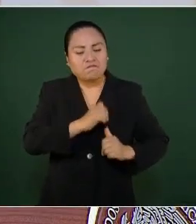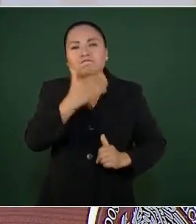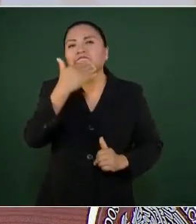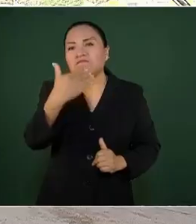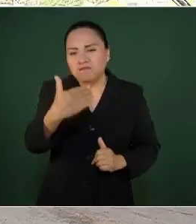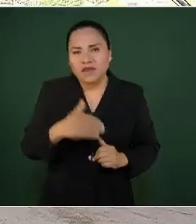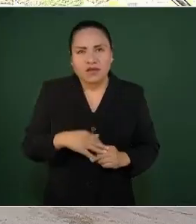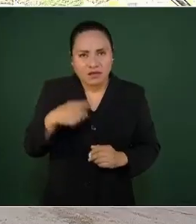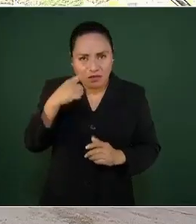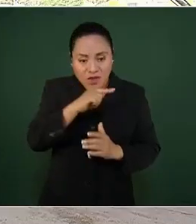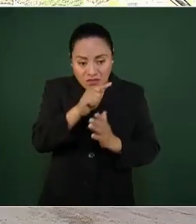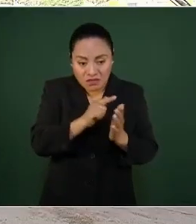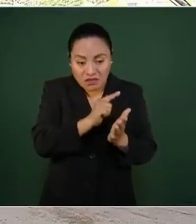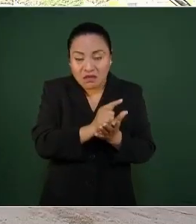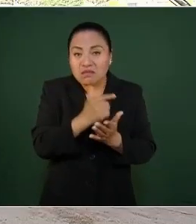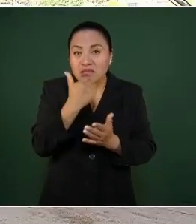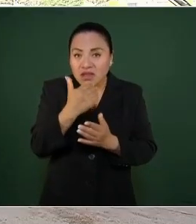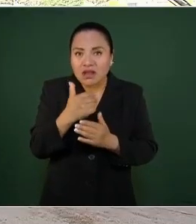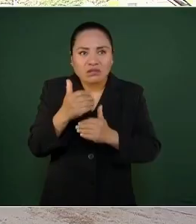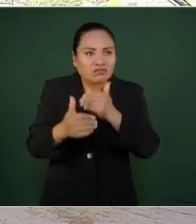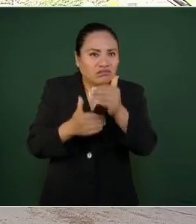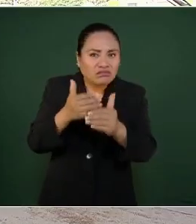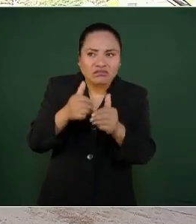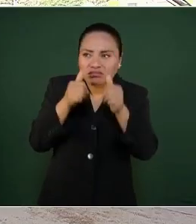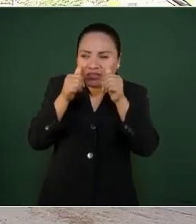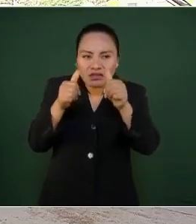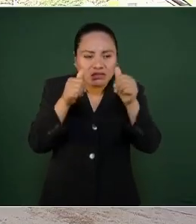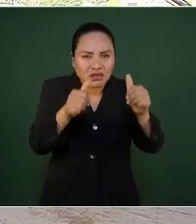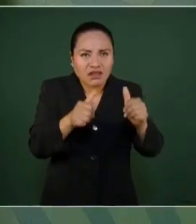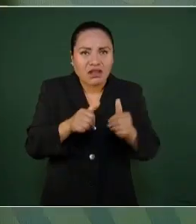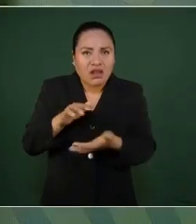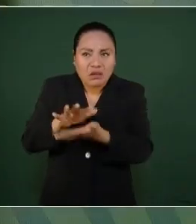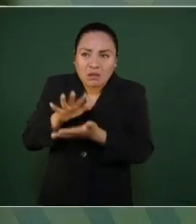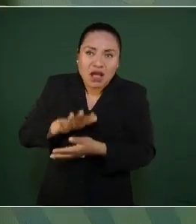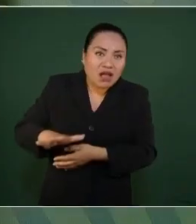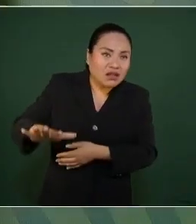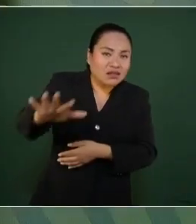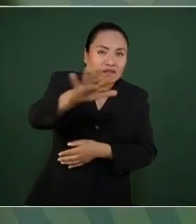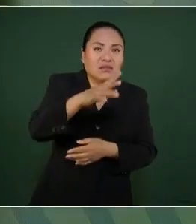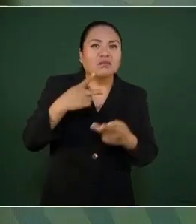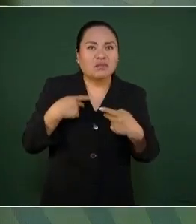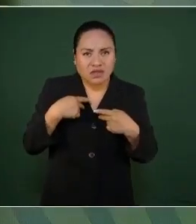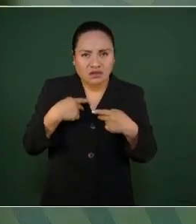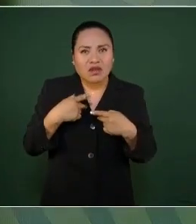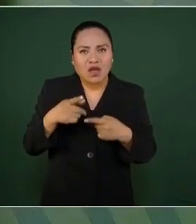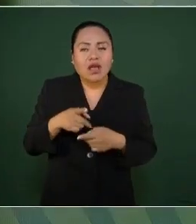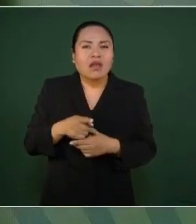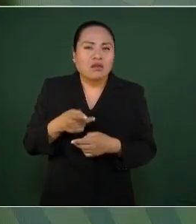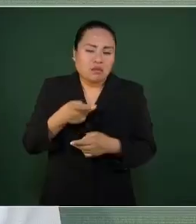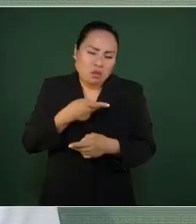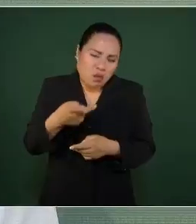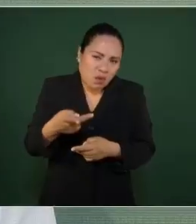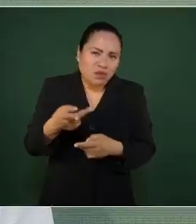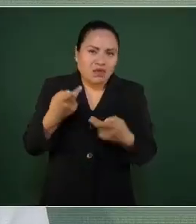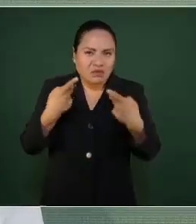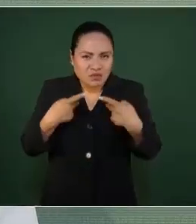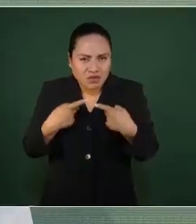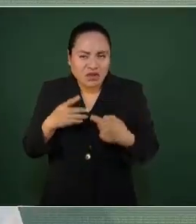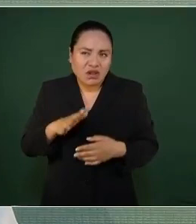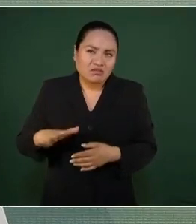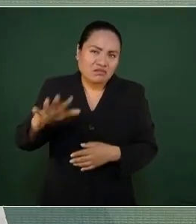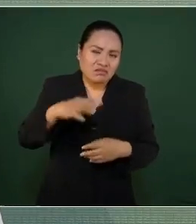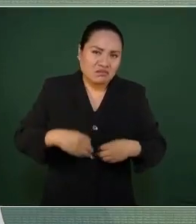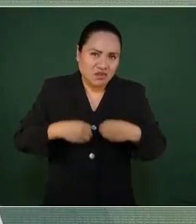determinantes para convertir a esas mismas mayorías en sujetos plenos de derechos y